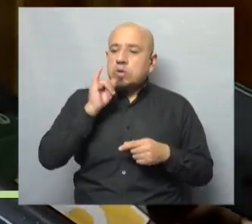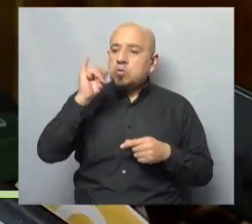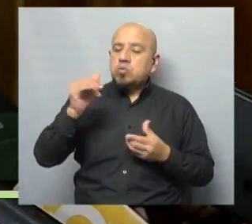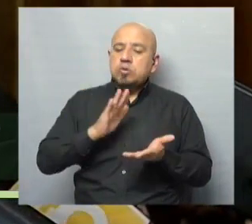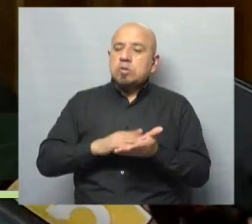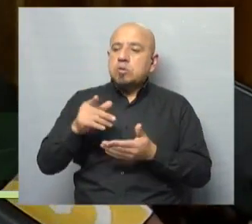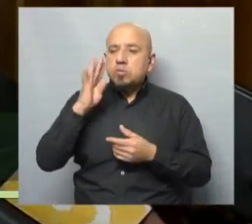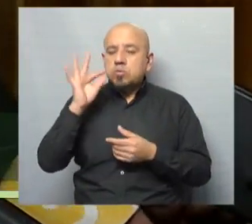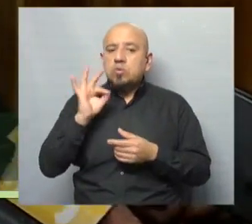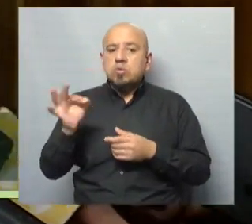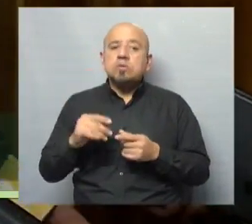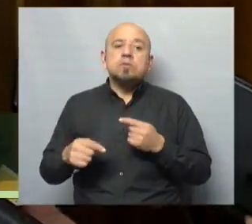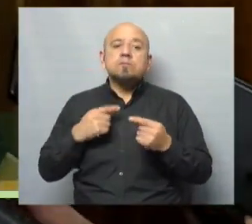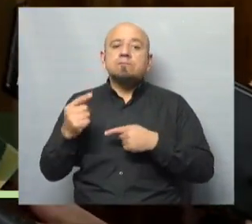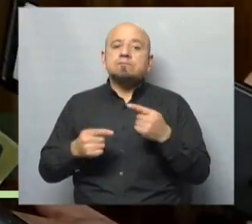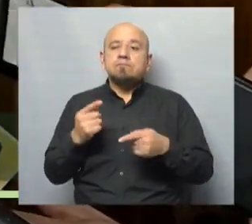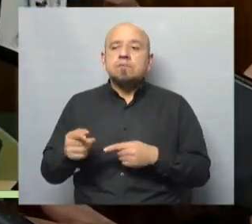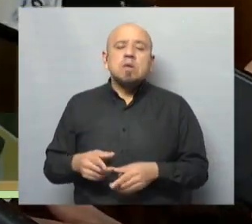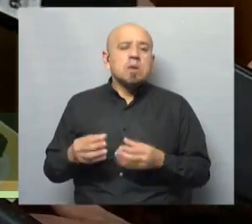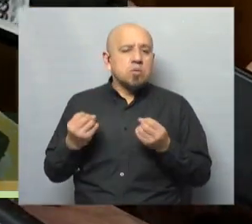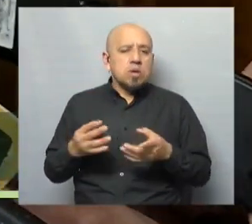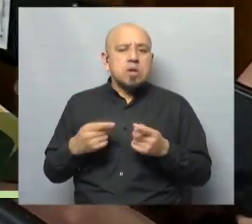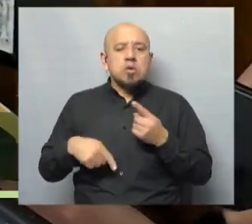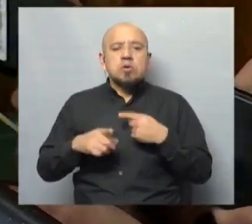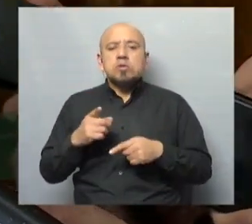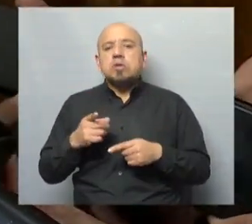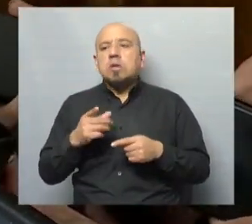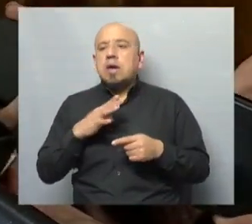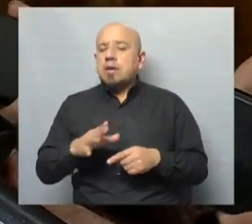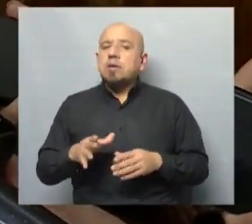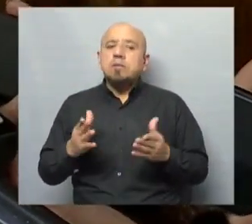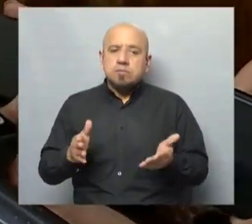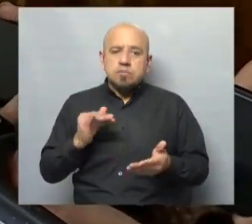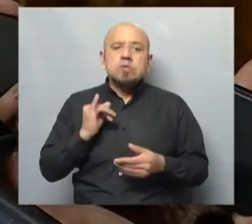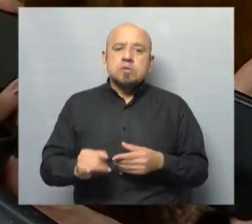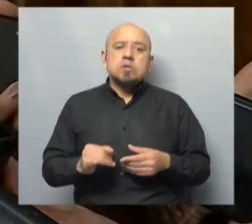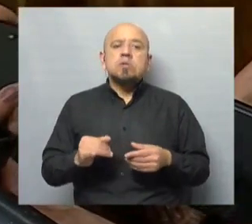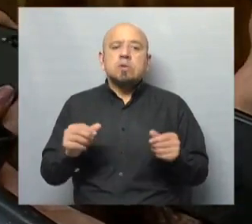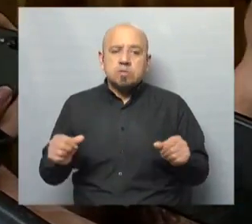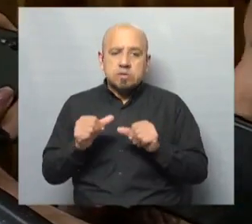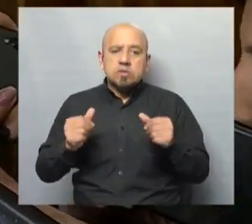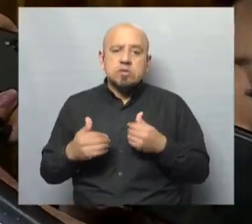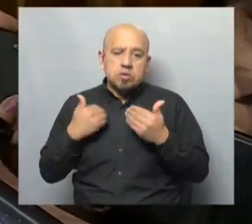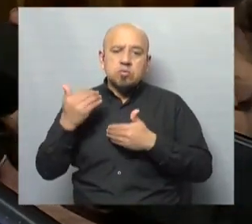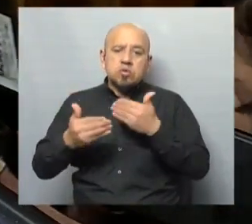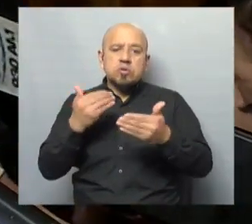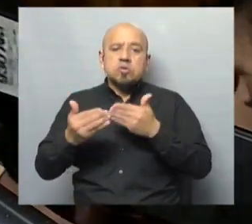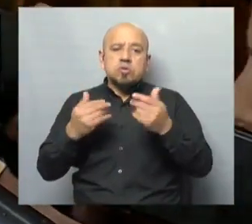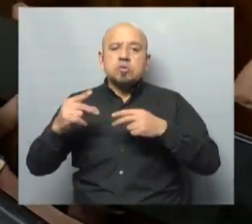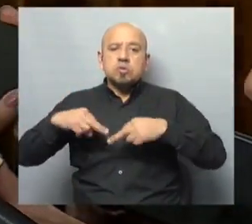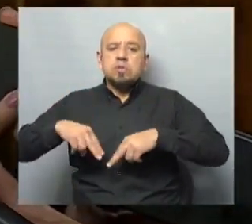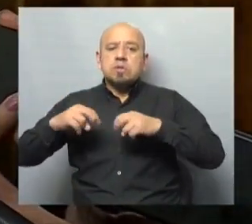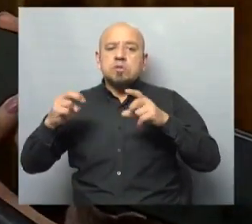su oportunidad de la seriedad de su origen y hemos resuelto que hay mérito para impulsar este proceso de investigación